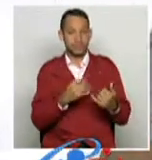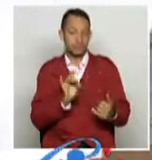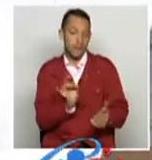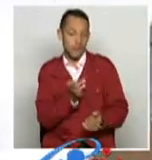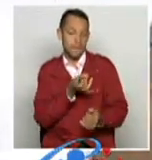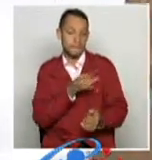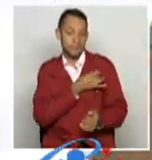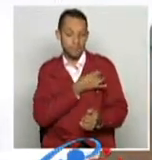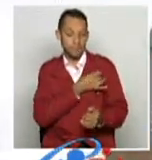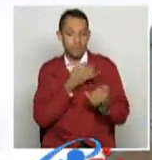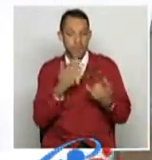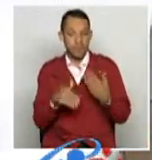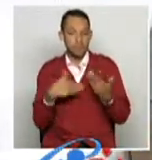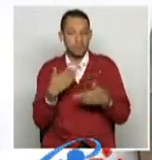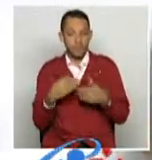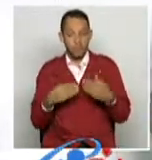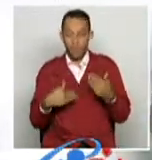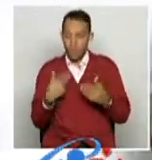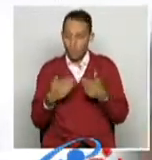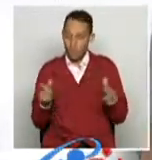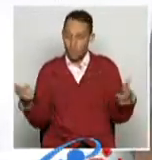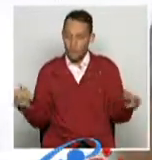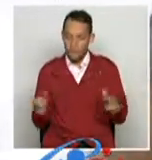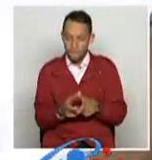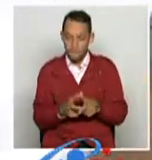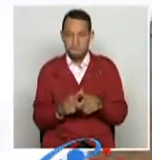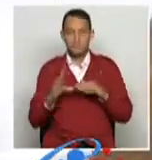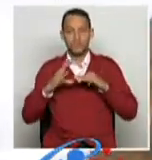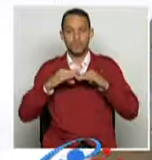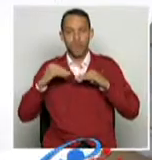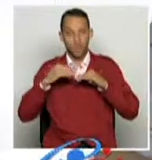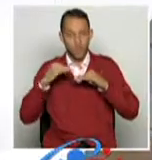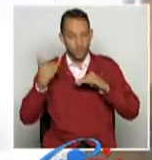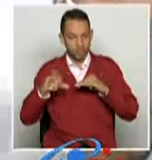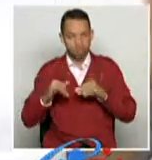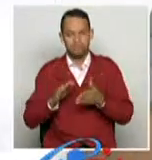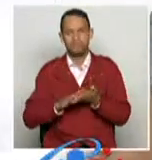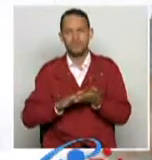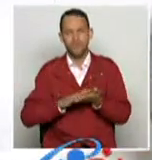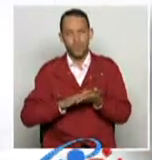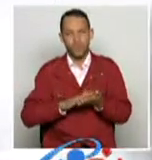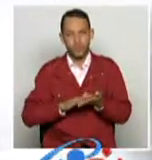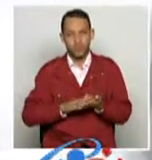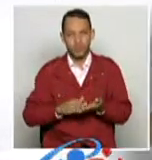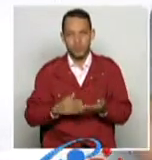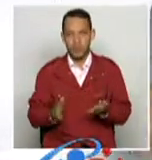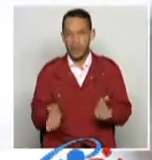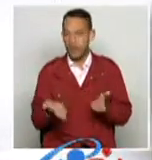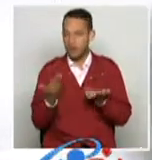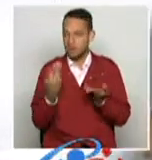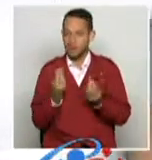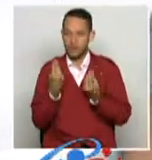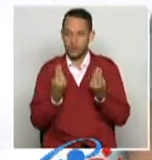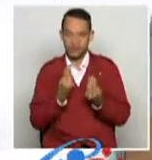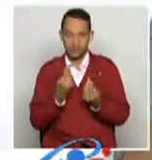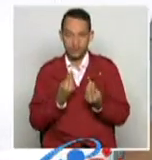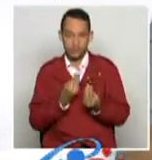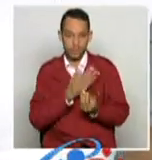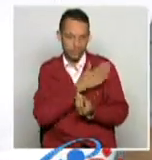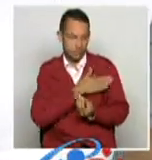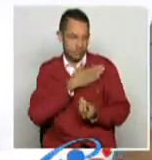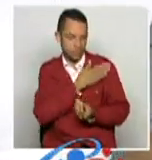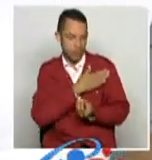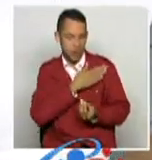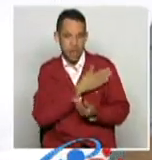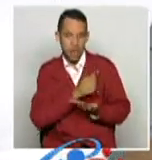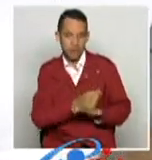que eliminaron del mercado, porque con un dólar se curaban de infinidad de problemas. En este caso se puede untar el ricino en varias